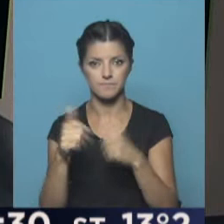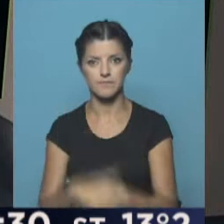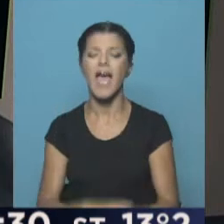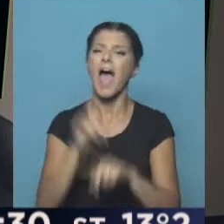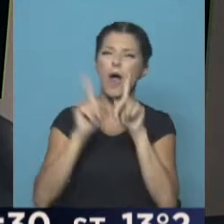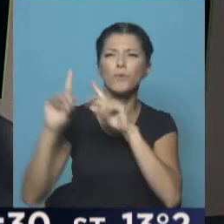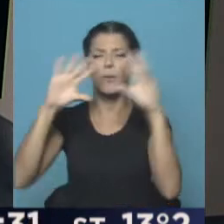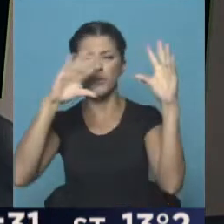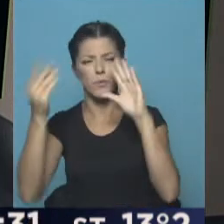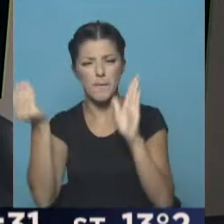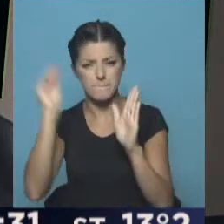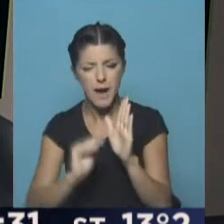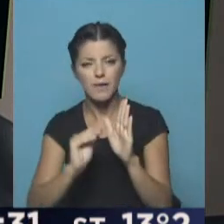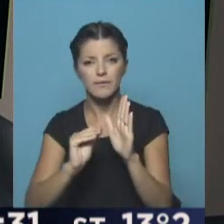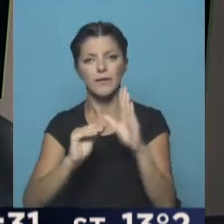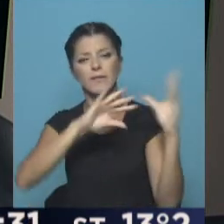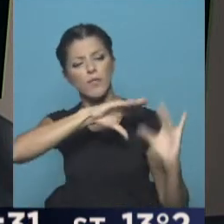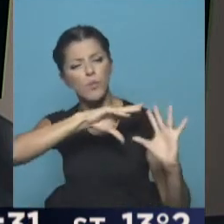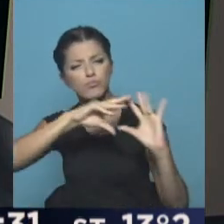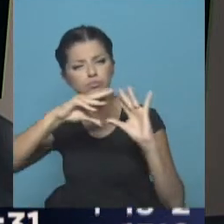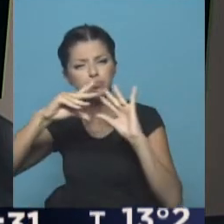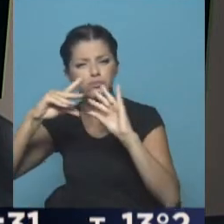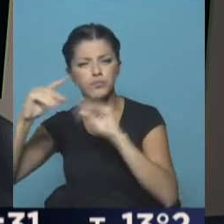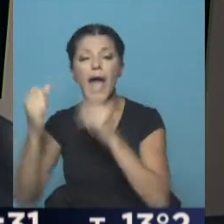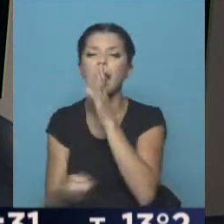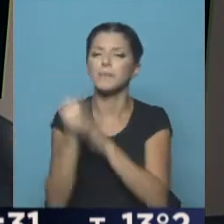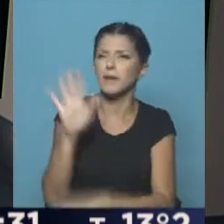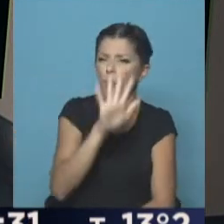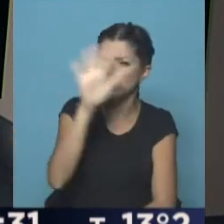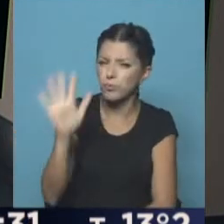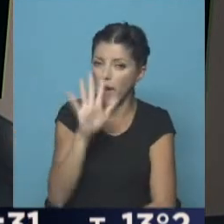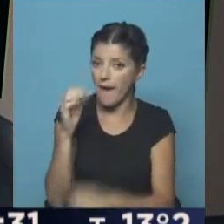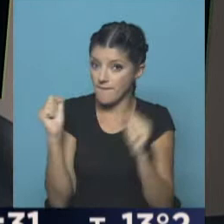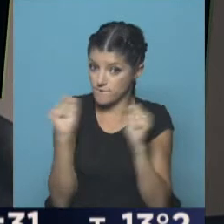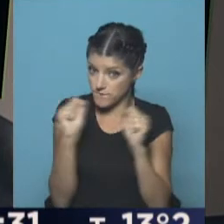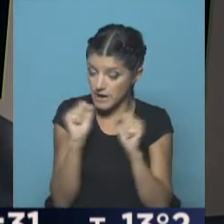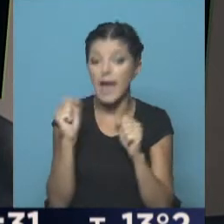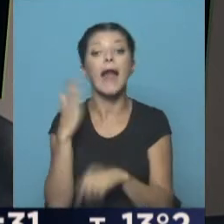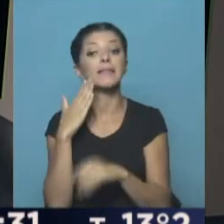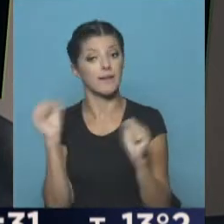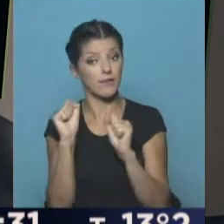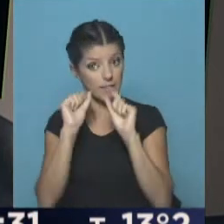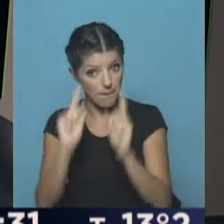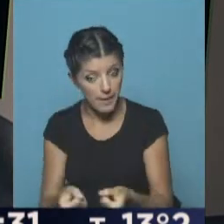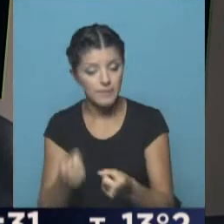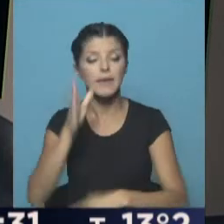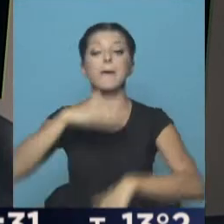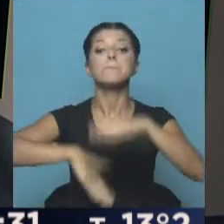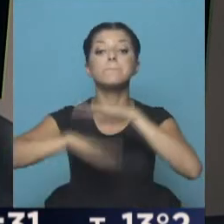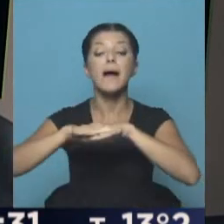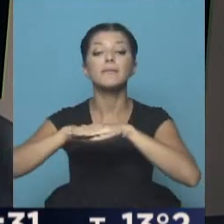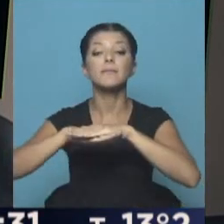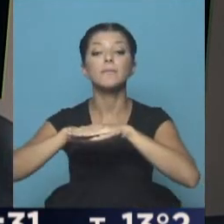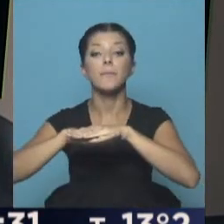de nubosidad que comenzará a ingresar desde el oeste, neblinas durante la mañana, una mañana fría y una tarde fresca, con temperaturas máximas en la región